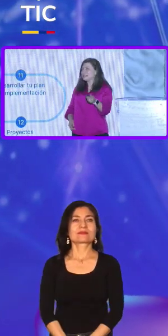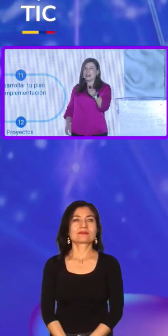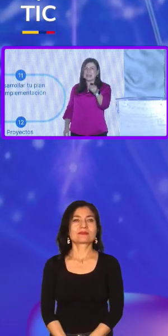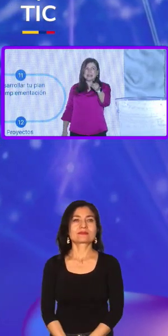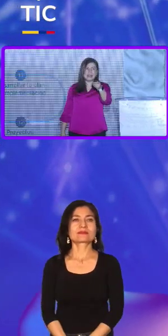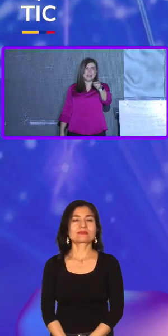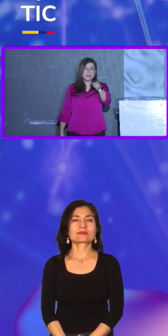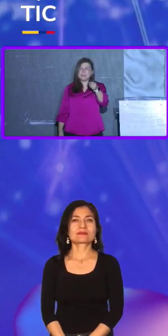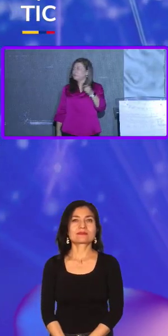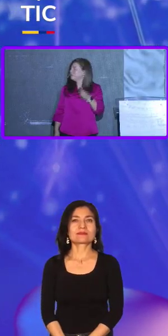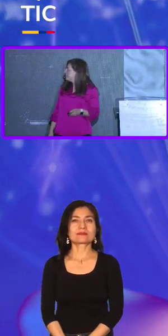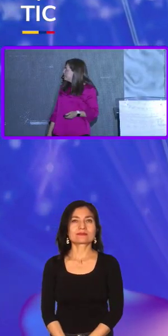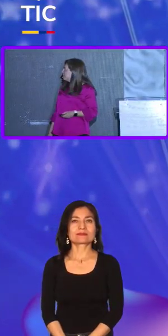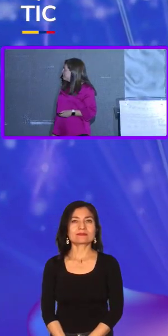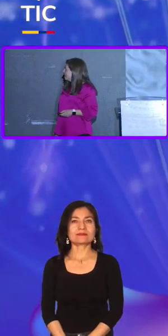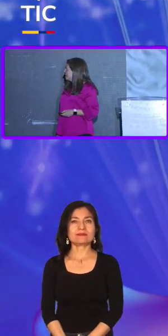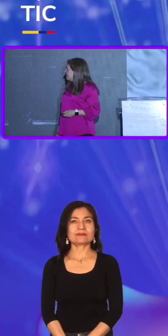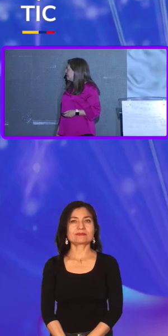A la siguiente.